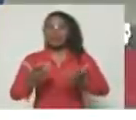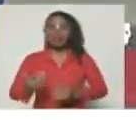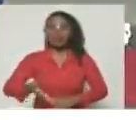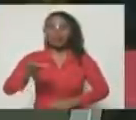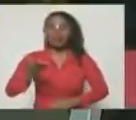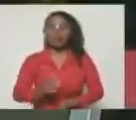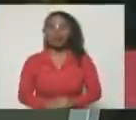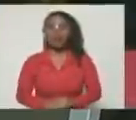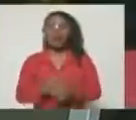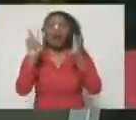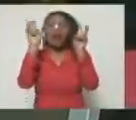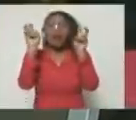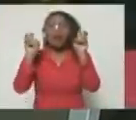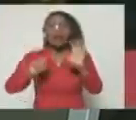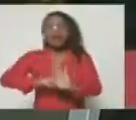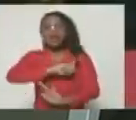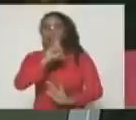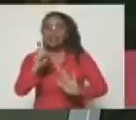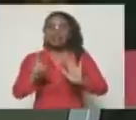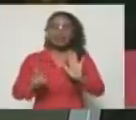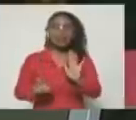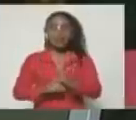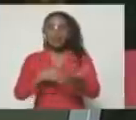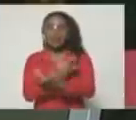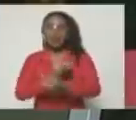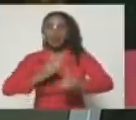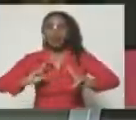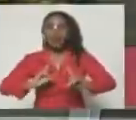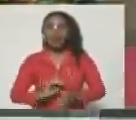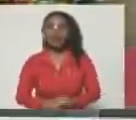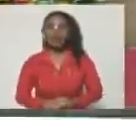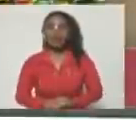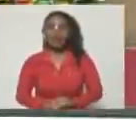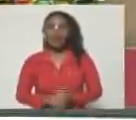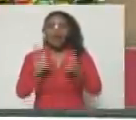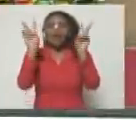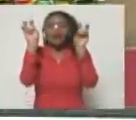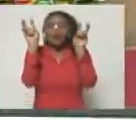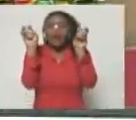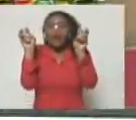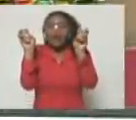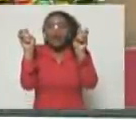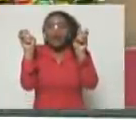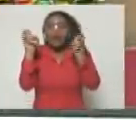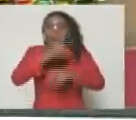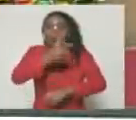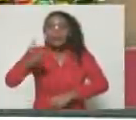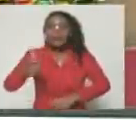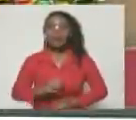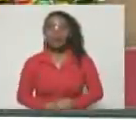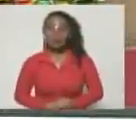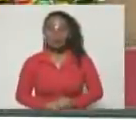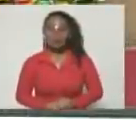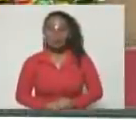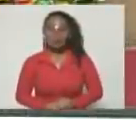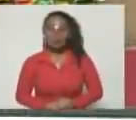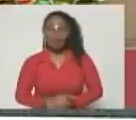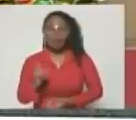La nueva generación de Acción Democrática, Bernabé Gutiérrez, es una nueva generación que vienen afilados,